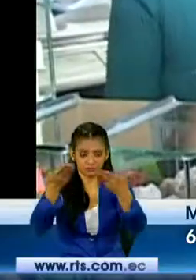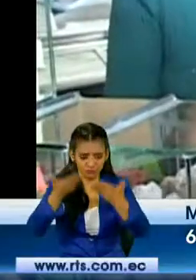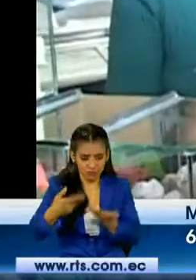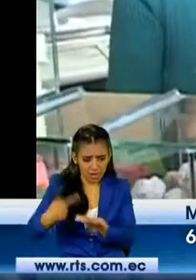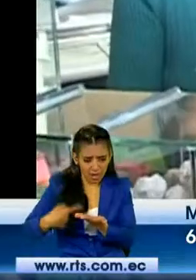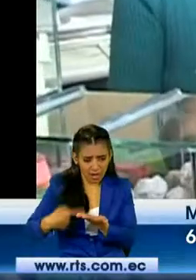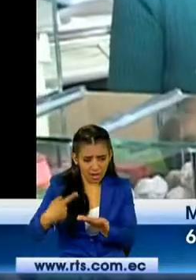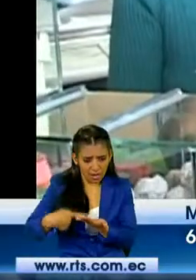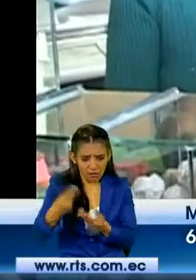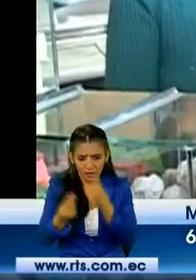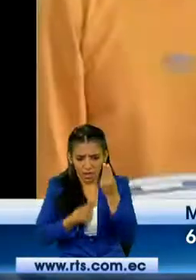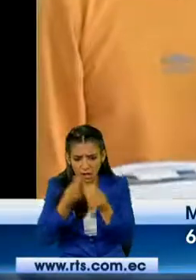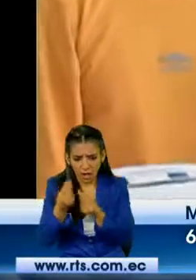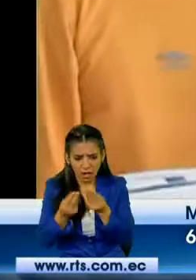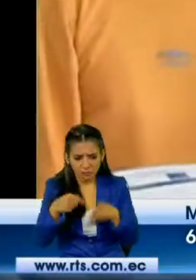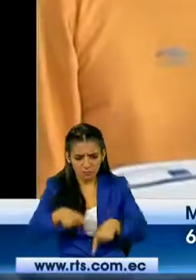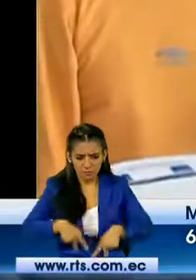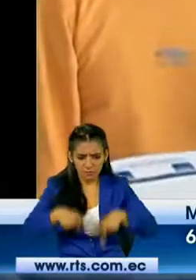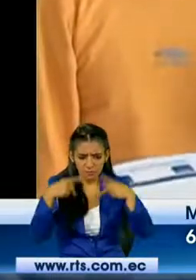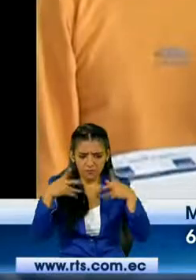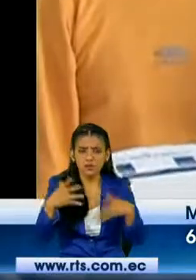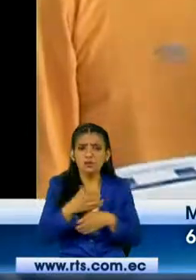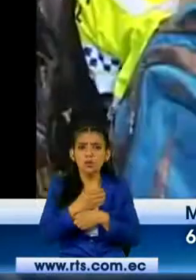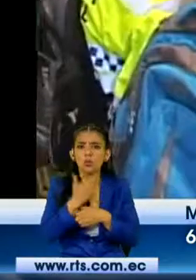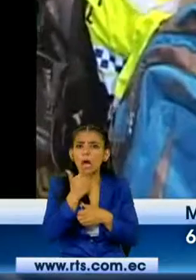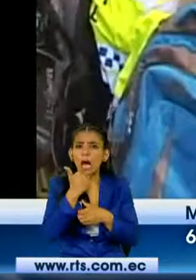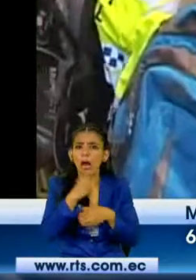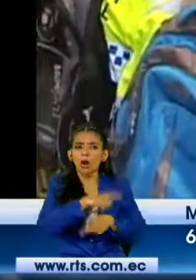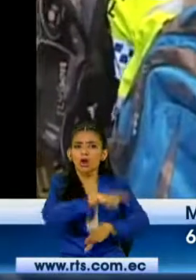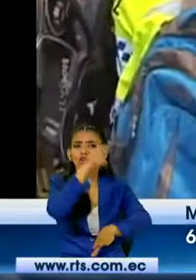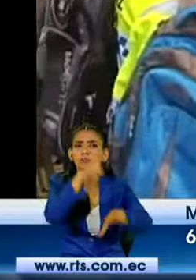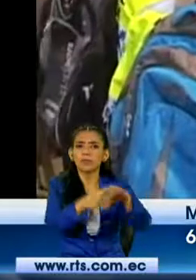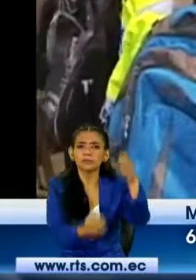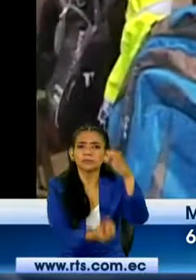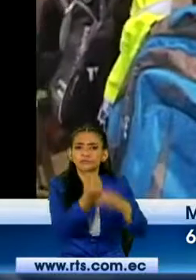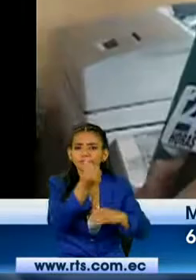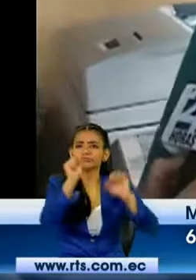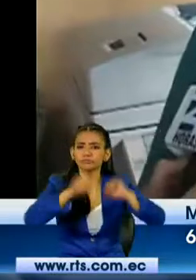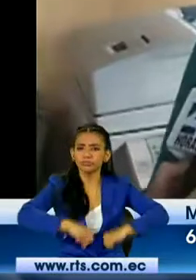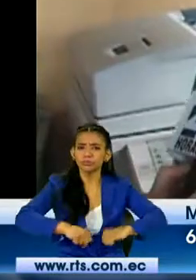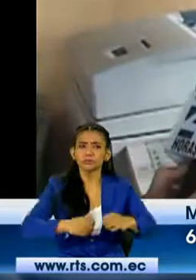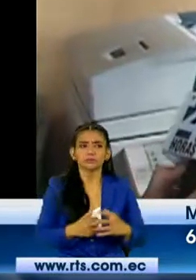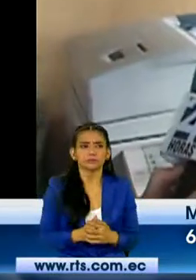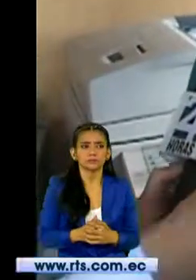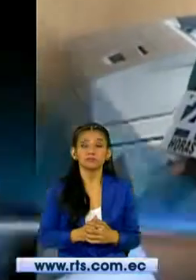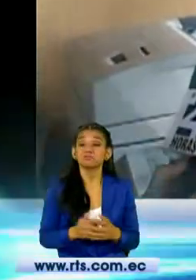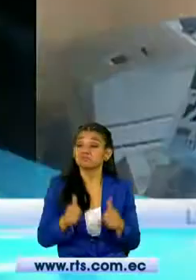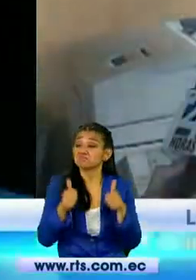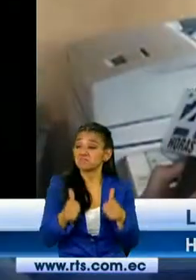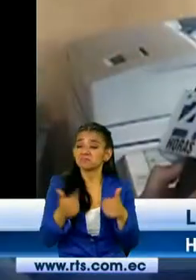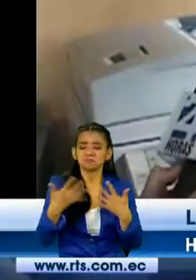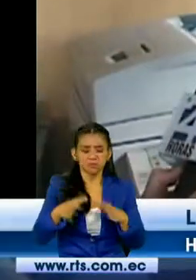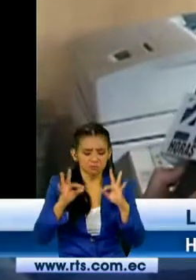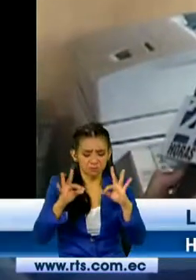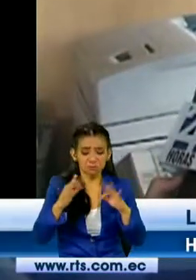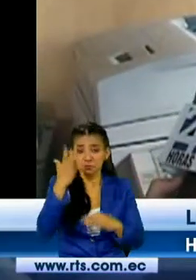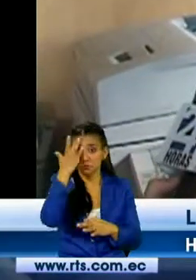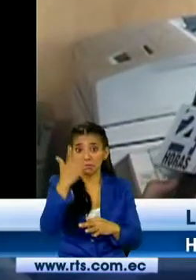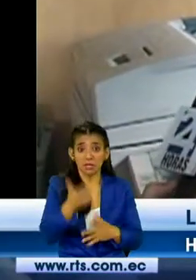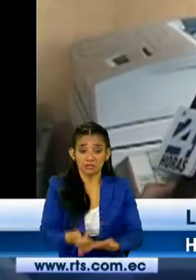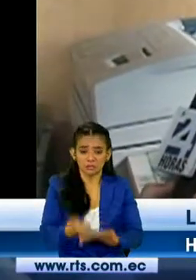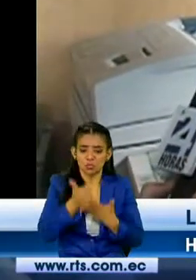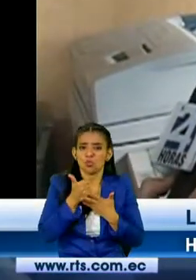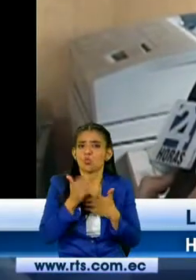que deben hacer para precautelar sus vidas ante una posible erupción del volcán Cotopaxi. Es la mejor forma que están haciendo, ya que de esa manera nos